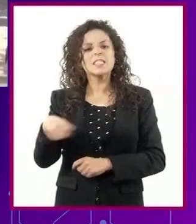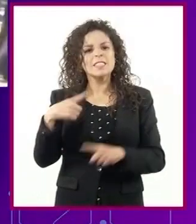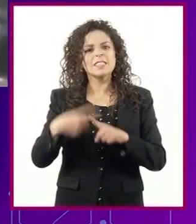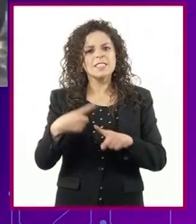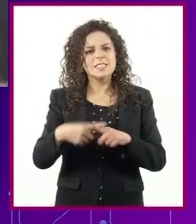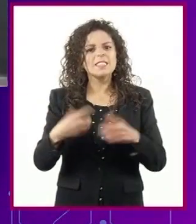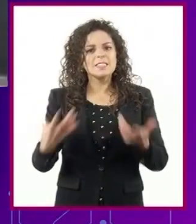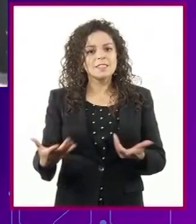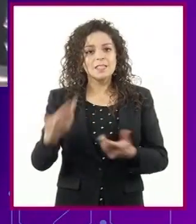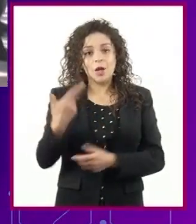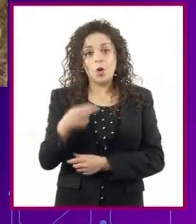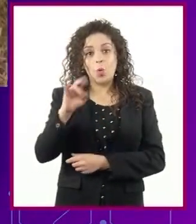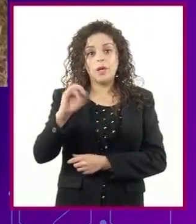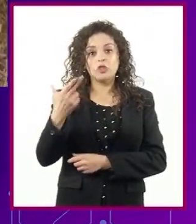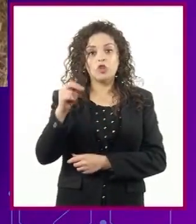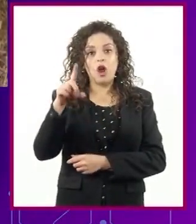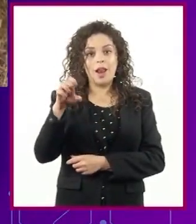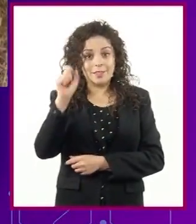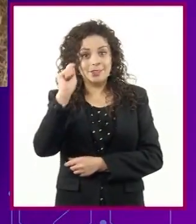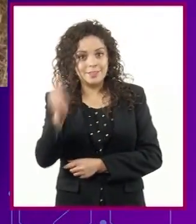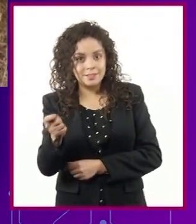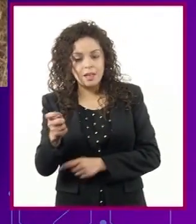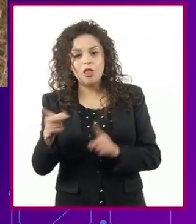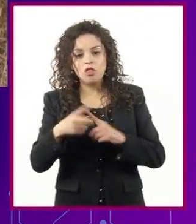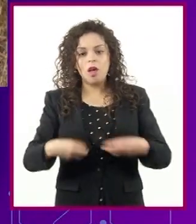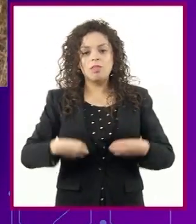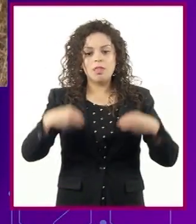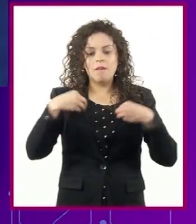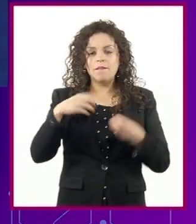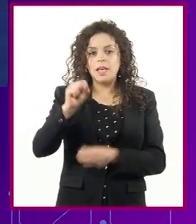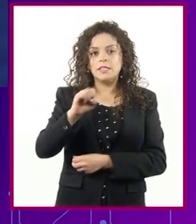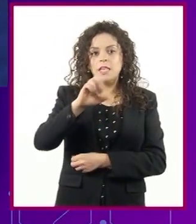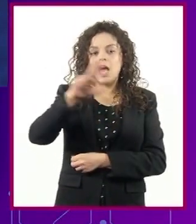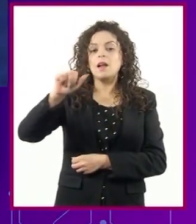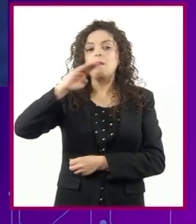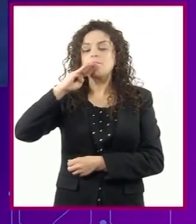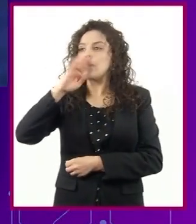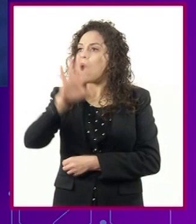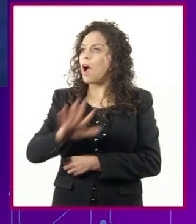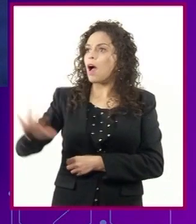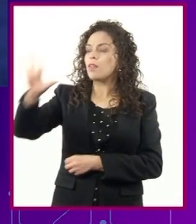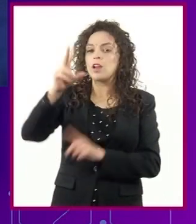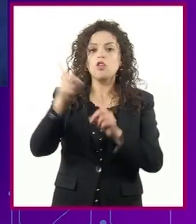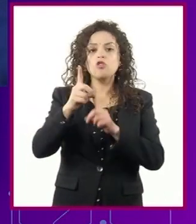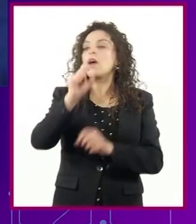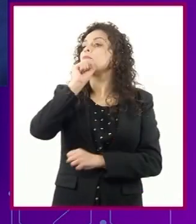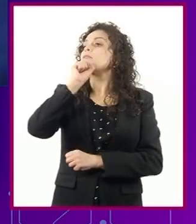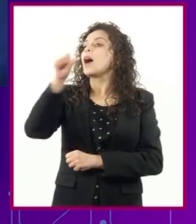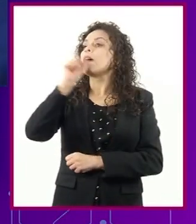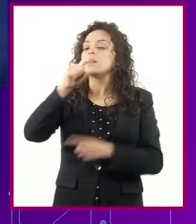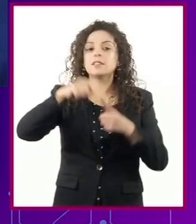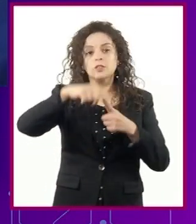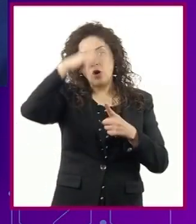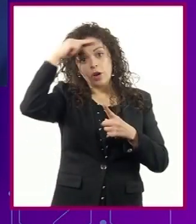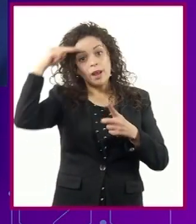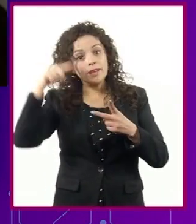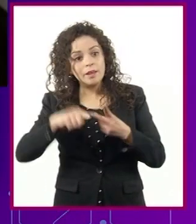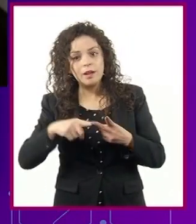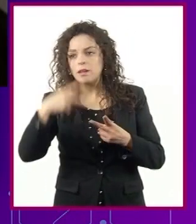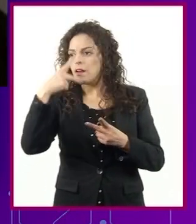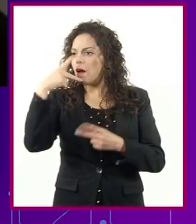huicholes. Viven en la Sierra Madre Occidental, principalmente en los estados de Jalisco y Nayarit, y hablan